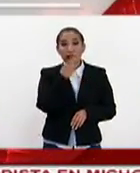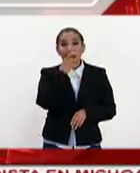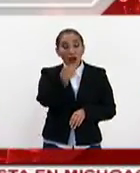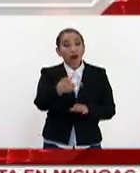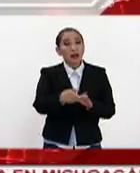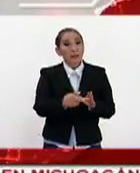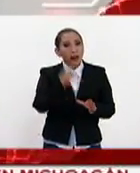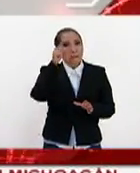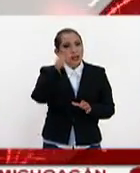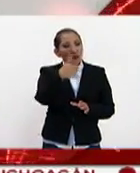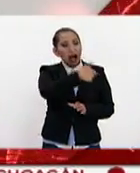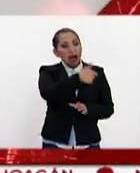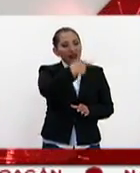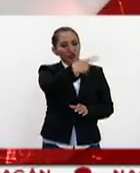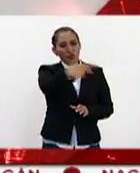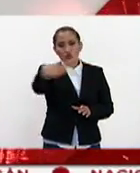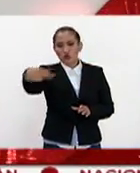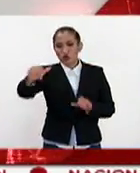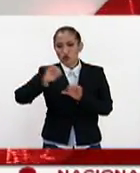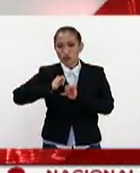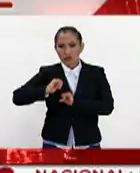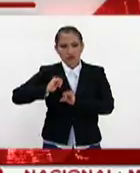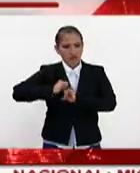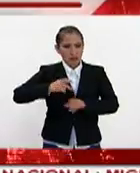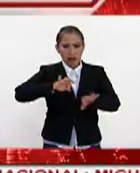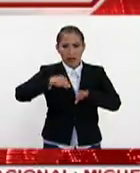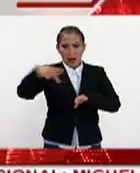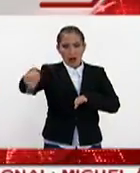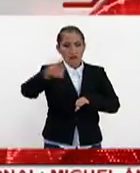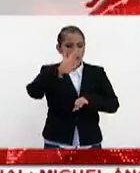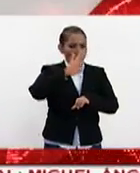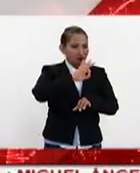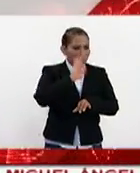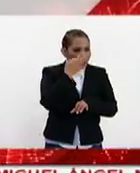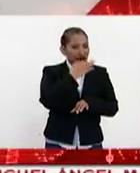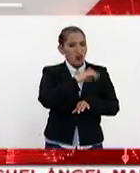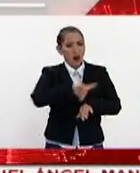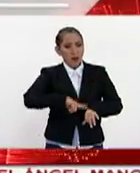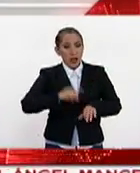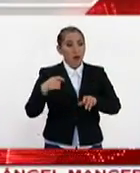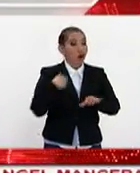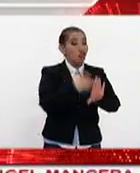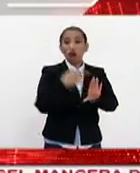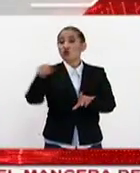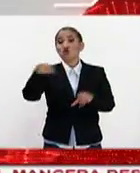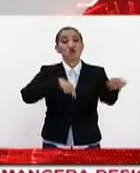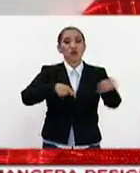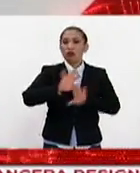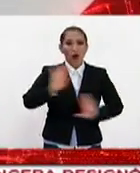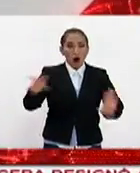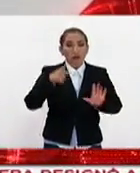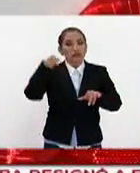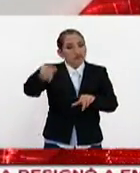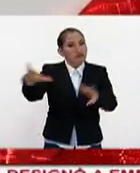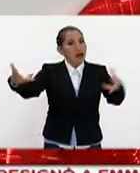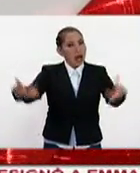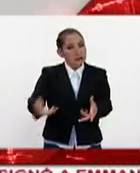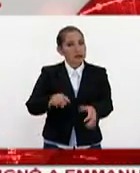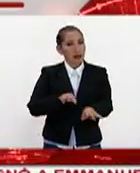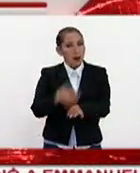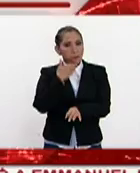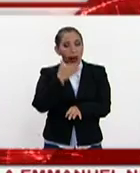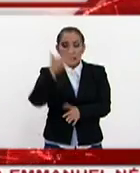repito, dentro de cada marco competencial, sea estados o federación, sin estarnos echando la bolita, ponernos a actuar con eficacia